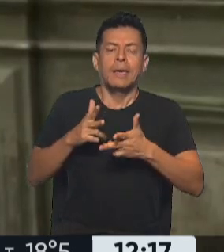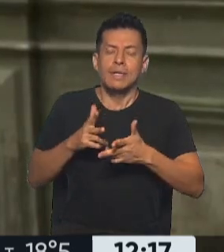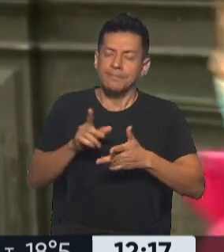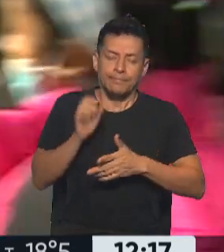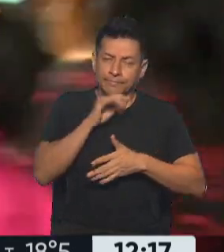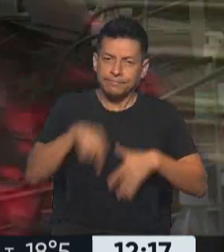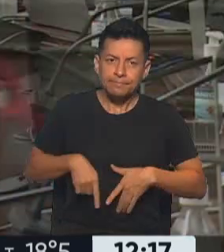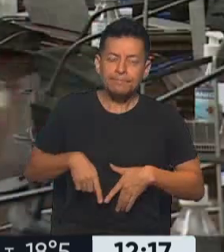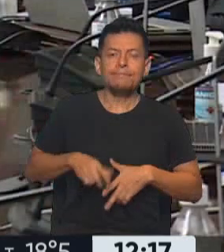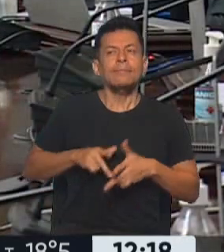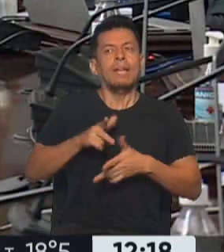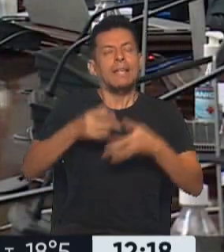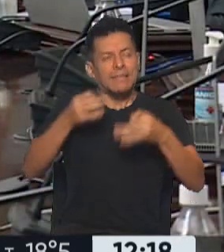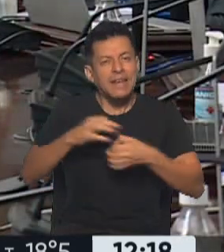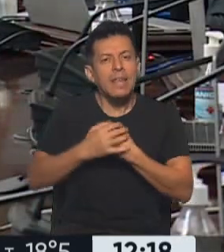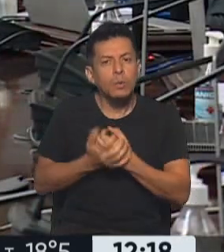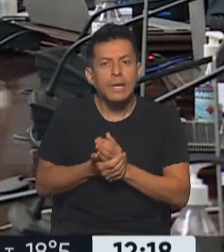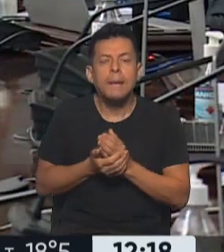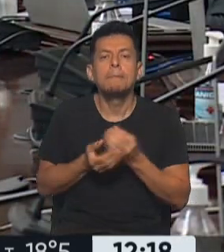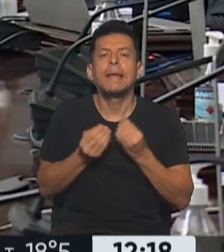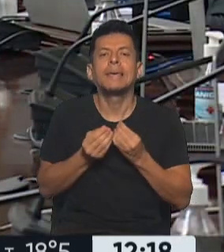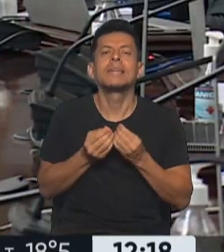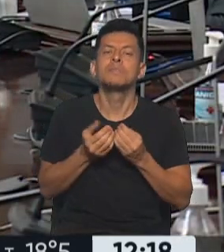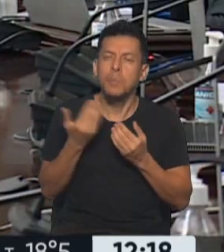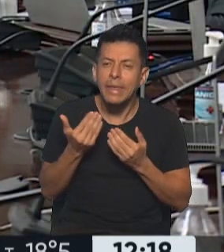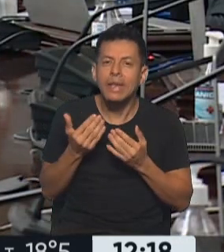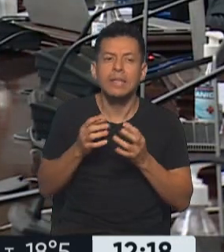trato de adjetivar lo menos posible para que le encontremos un cauce institucional a este problema.